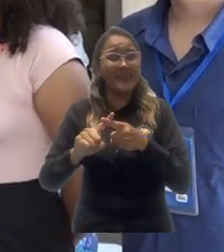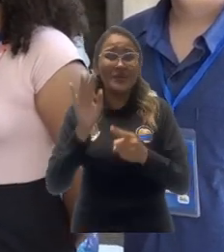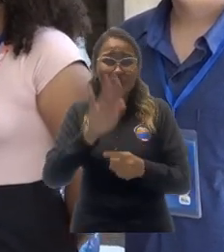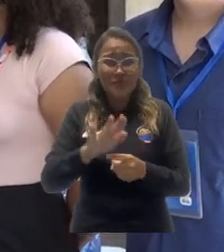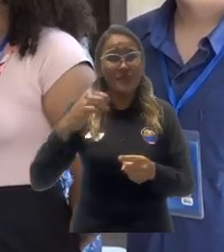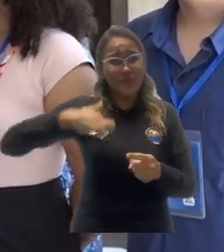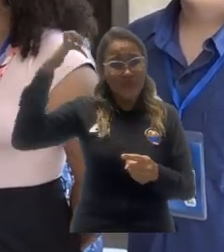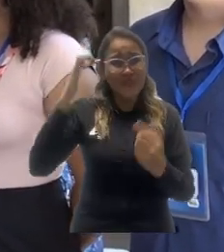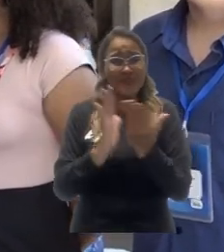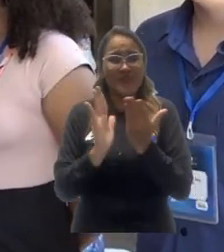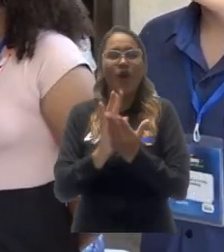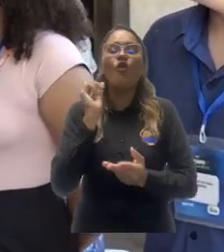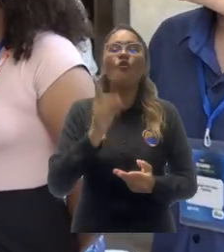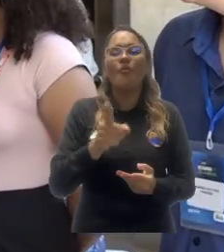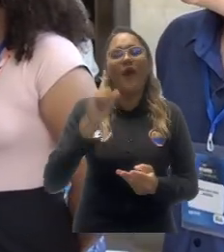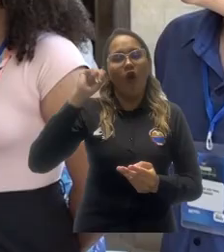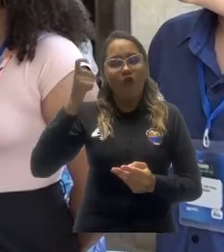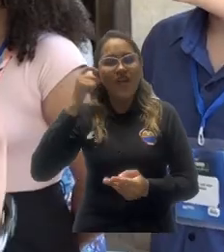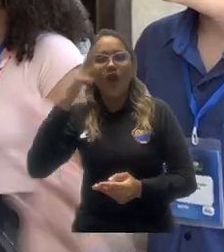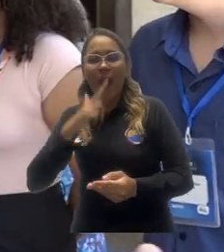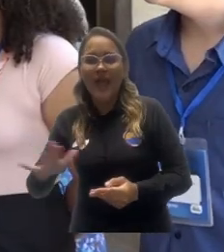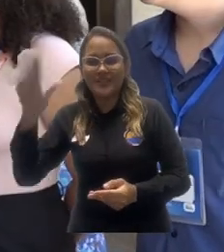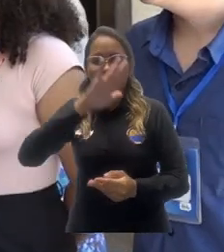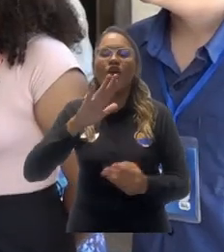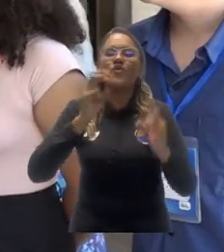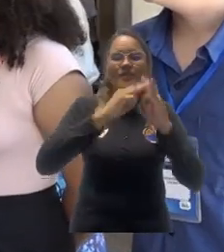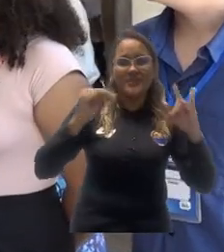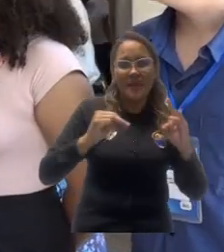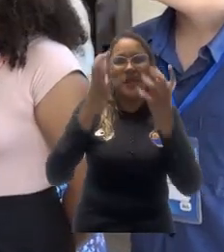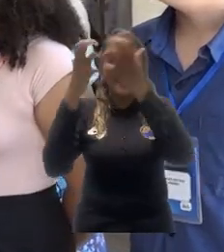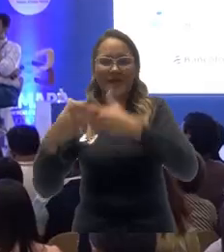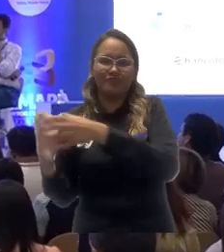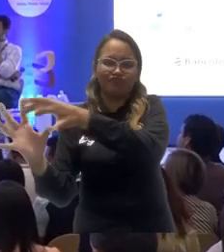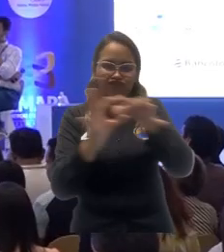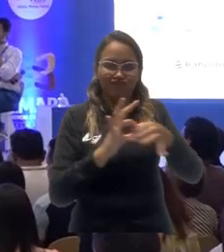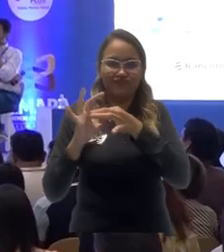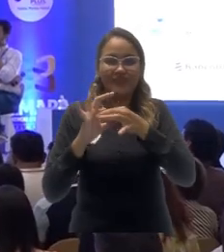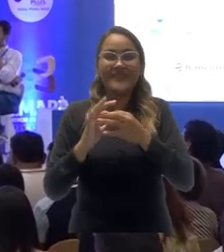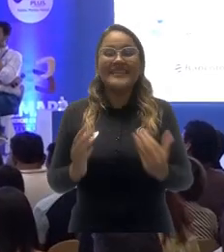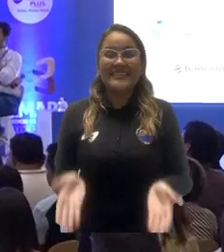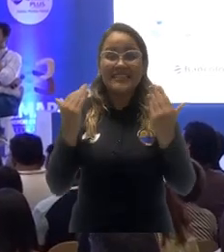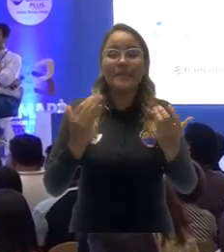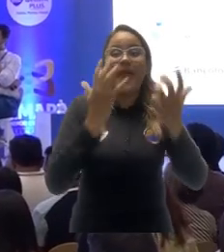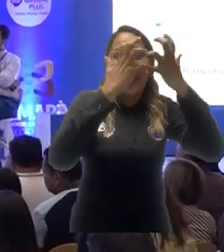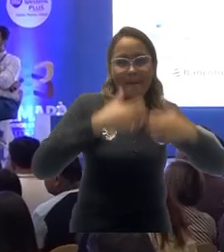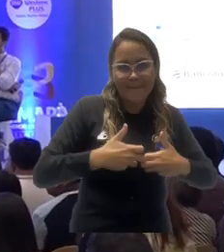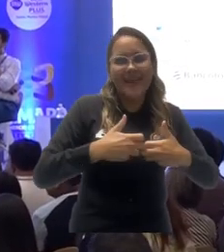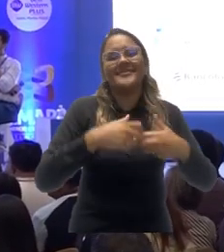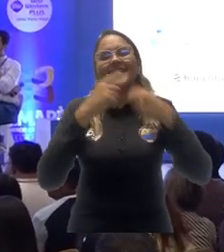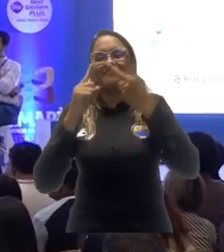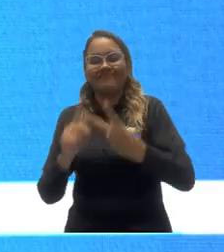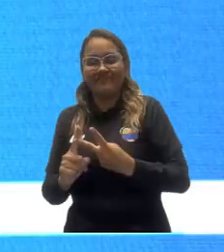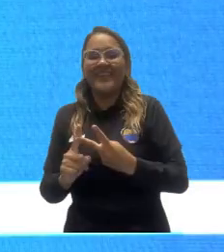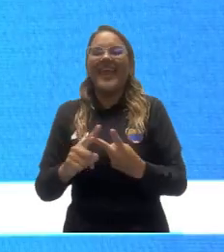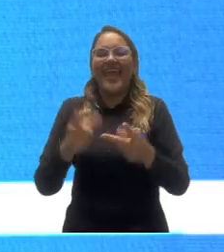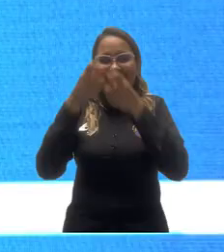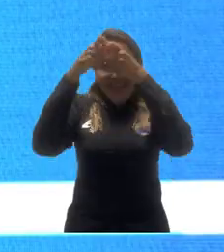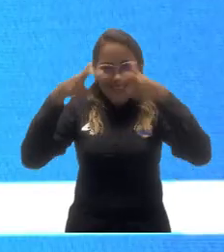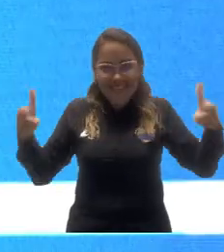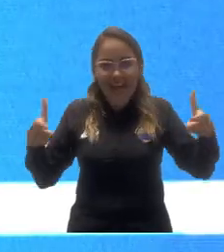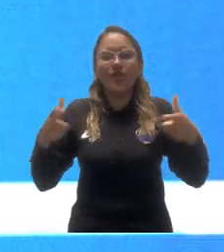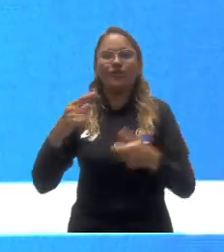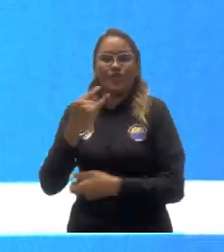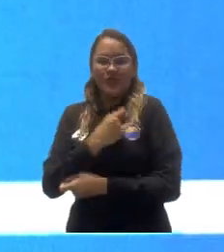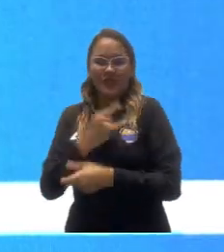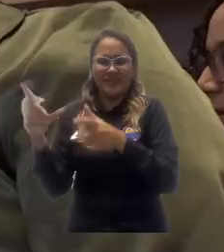su vida teniendo un título profesional. Gracias a la sinergia, Gobierno Nacional, Universidad del Magdalena, empresario. La nueva alianza entre la empresa, el Estado y la